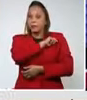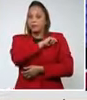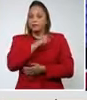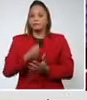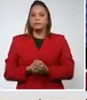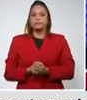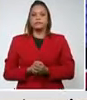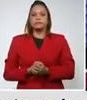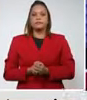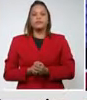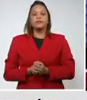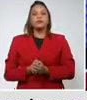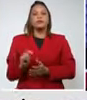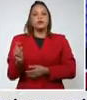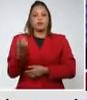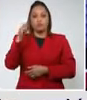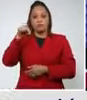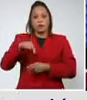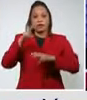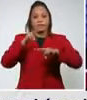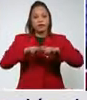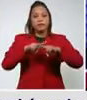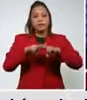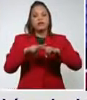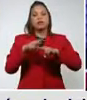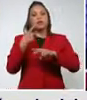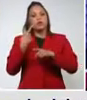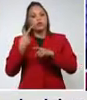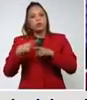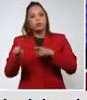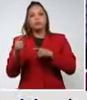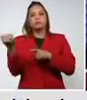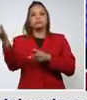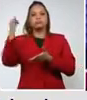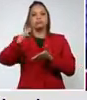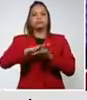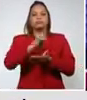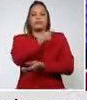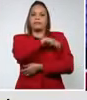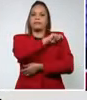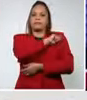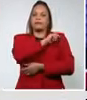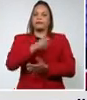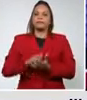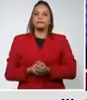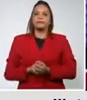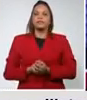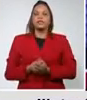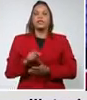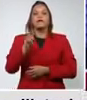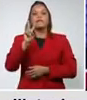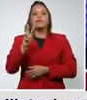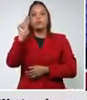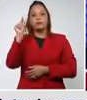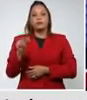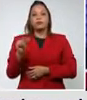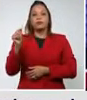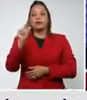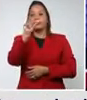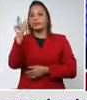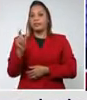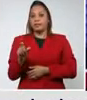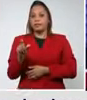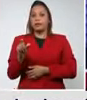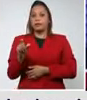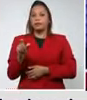uno autóctono de aquí de La Habana y uno procedente de España, y 2 italianos procedentes de